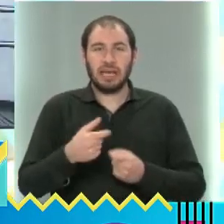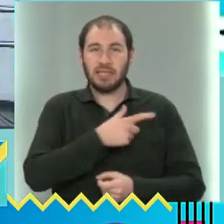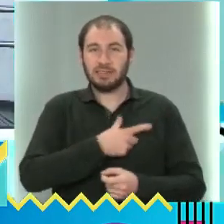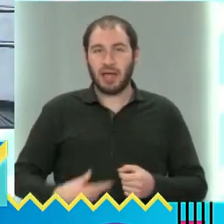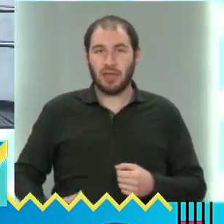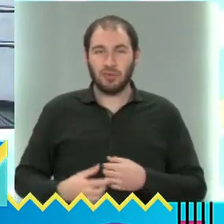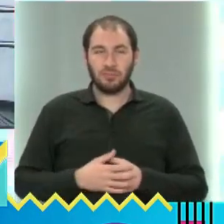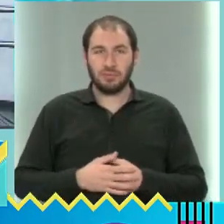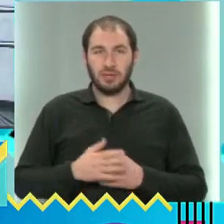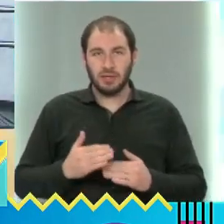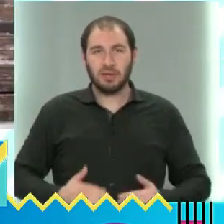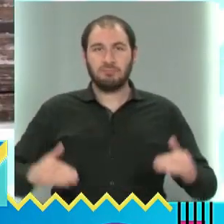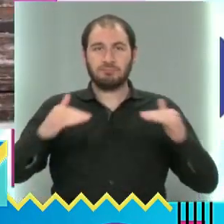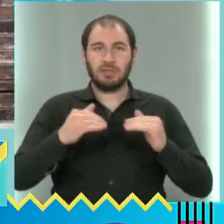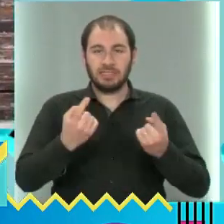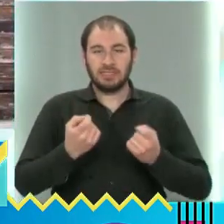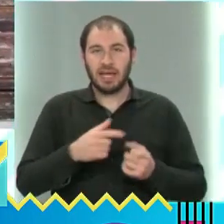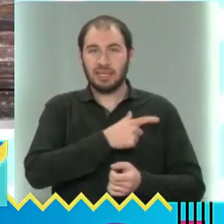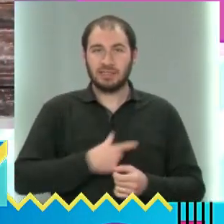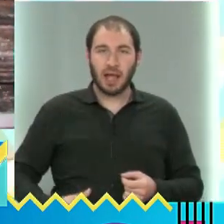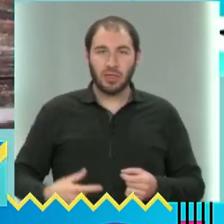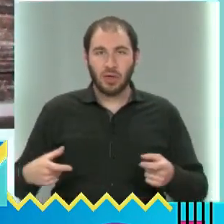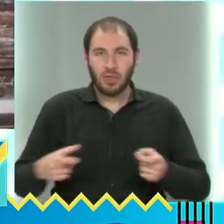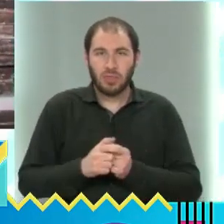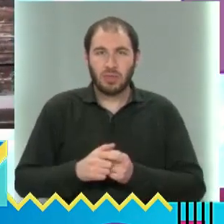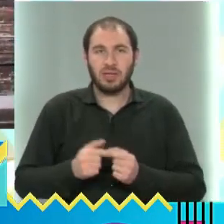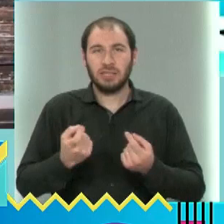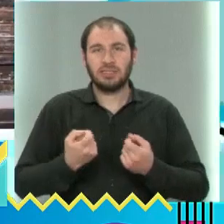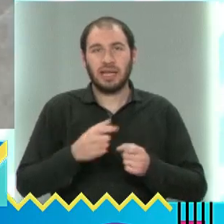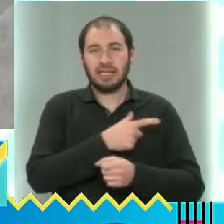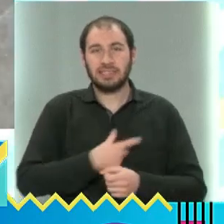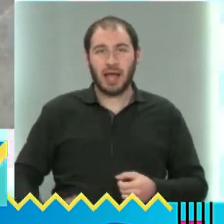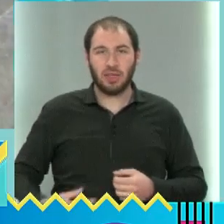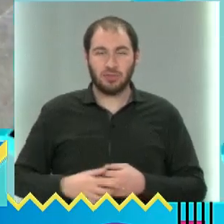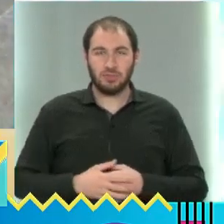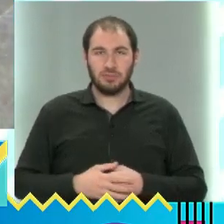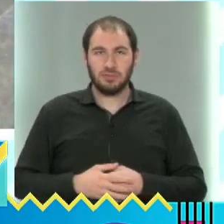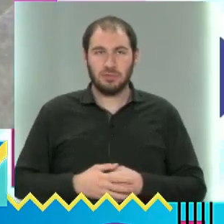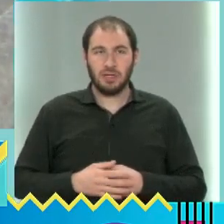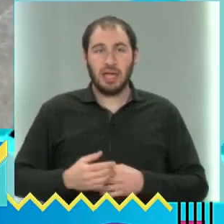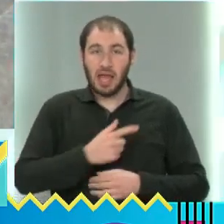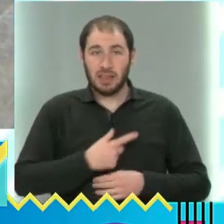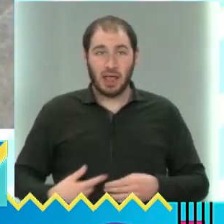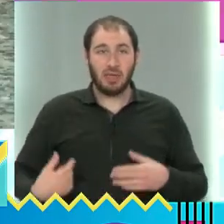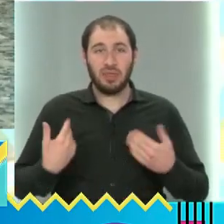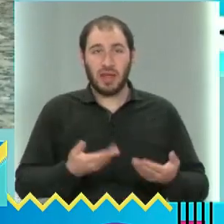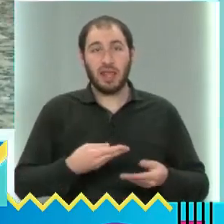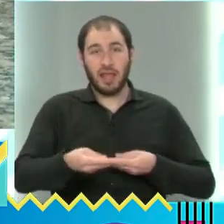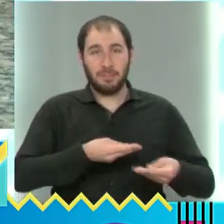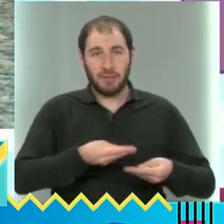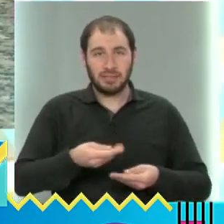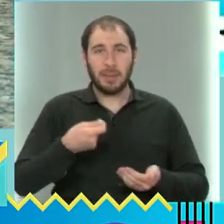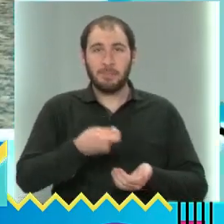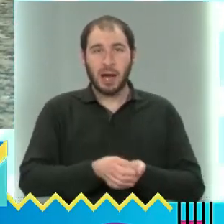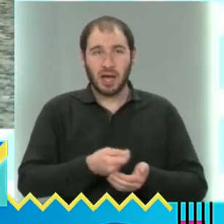Estado equilibrado, necesitamos un Estado más chico, necesitamos un Estado que le permita a las empresas